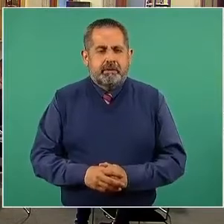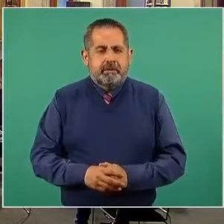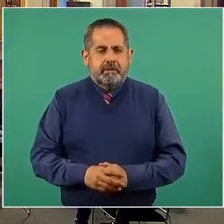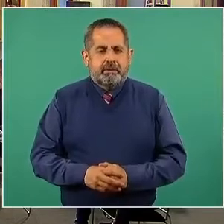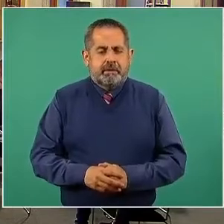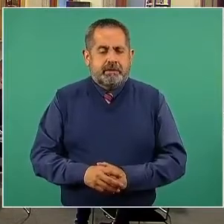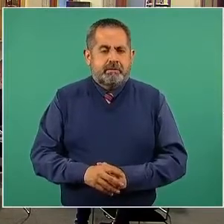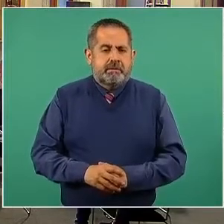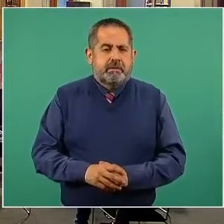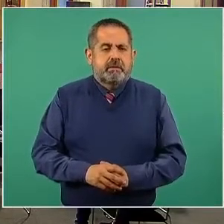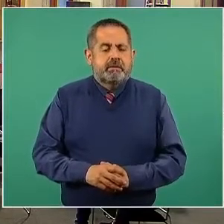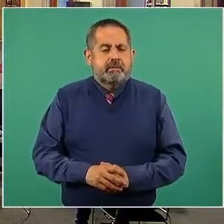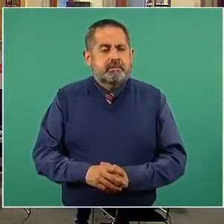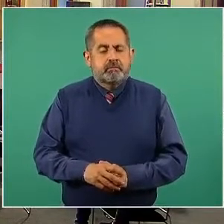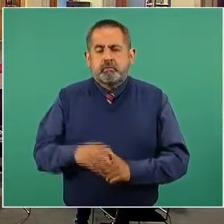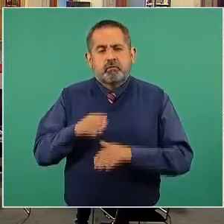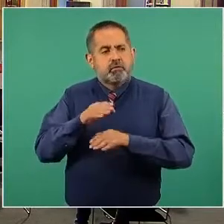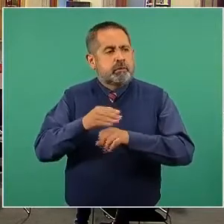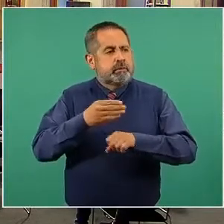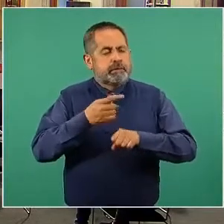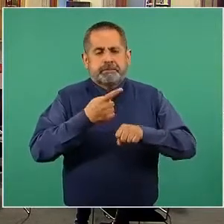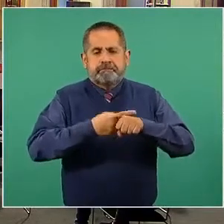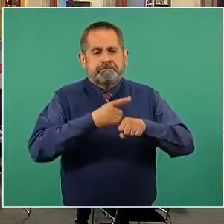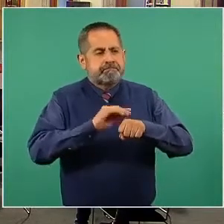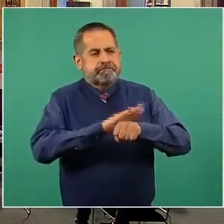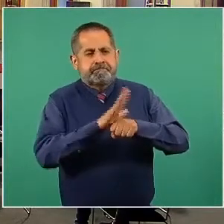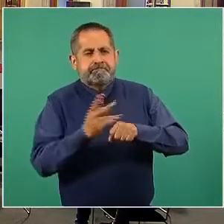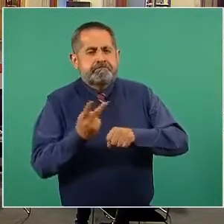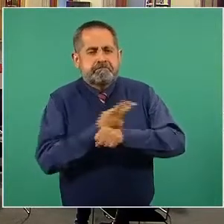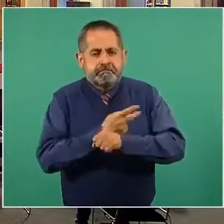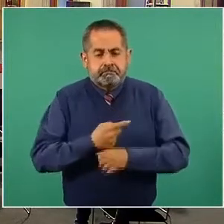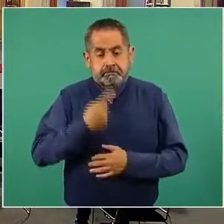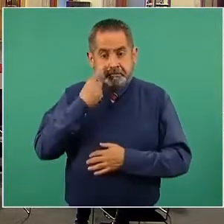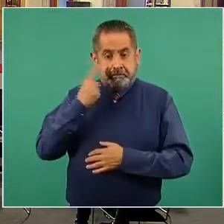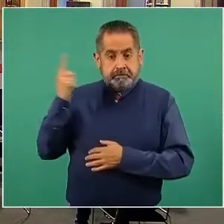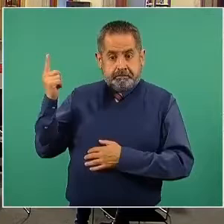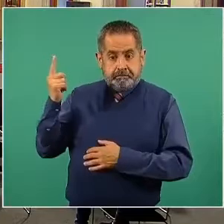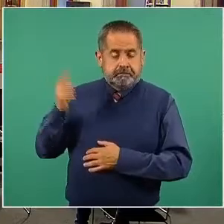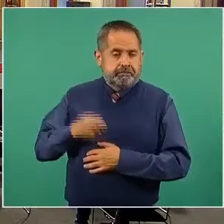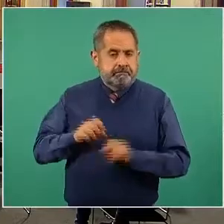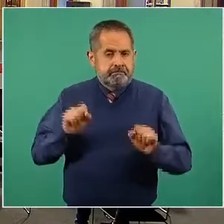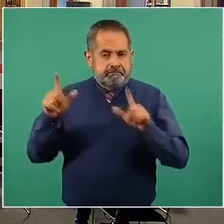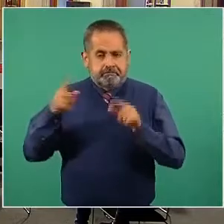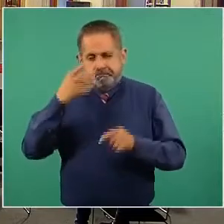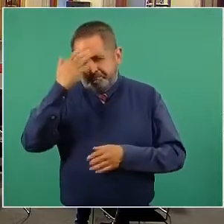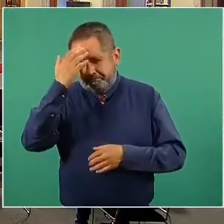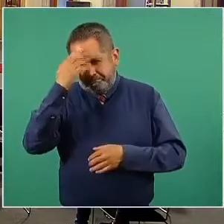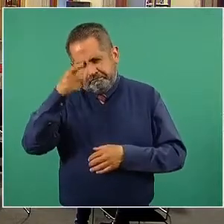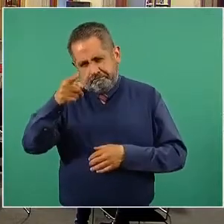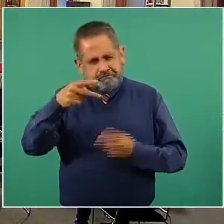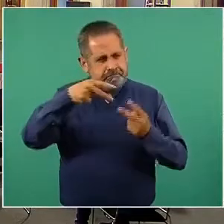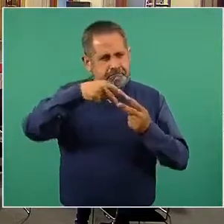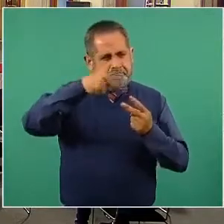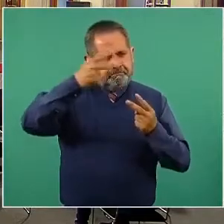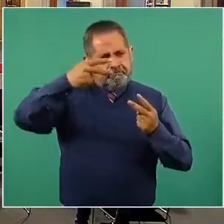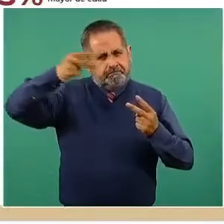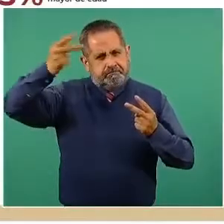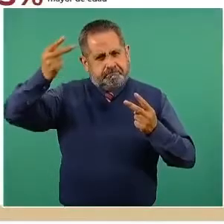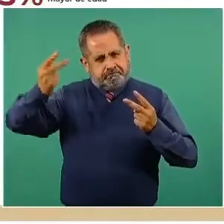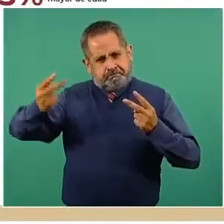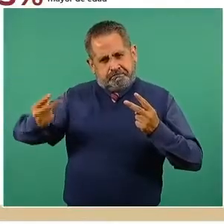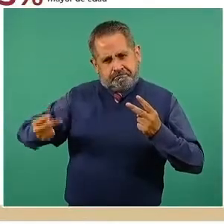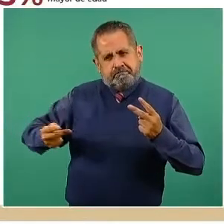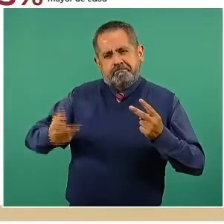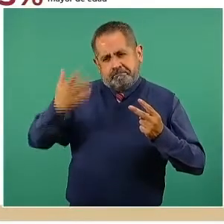de la epidemia de la COVID-19 en México. Tenemos aquí nuestras dos curvas, ya ustedes las conocen, saben muy